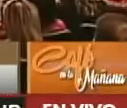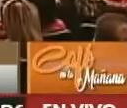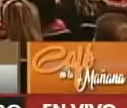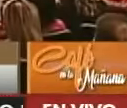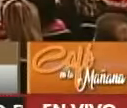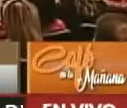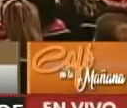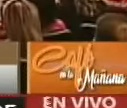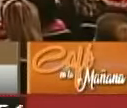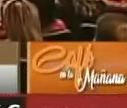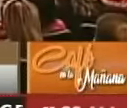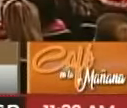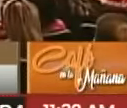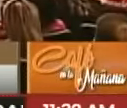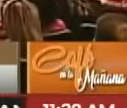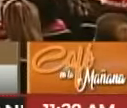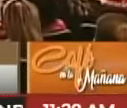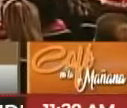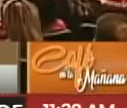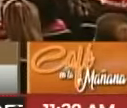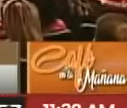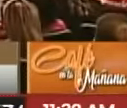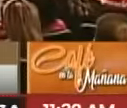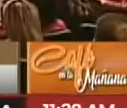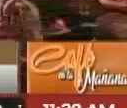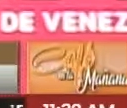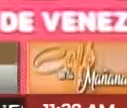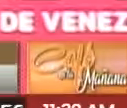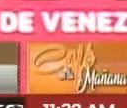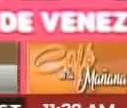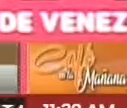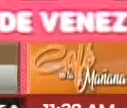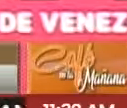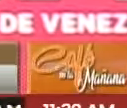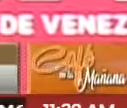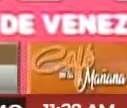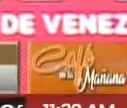el partido. No hay gente, este solo el PSUV,